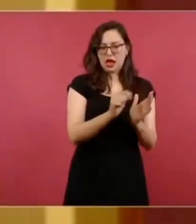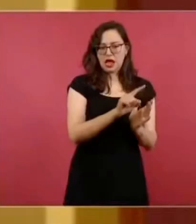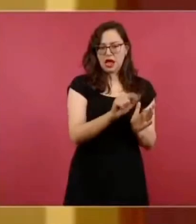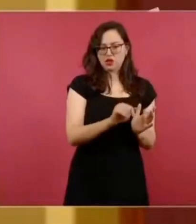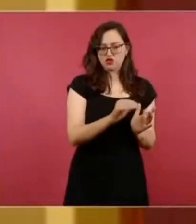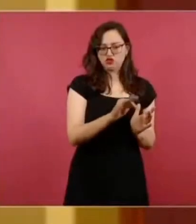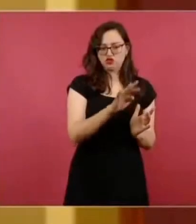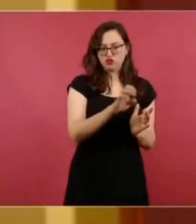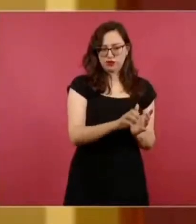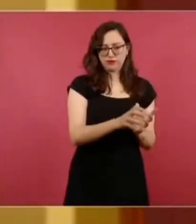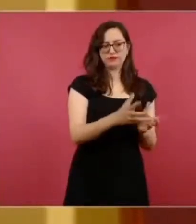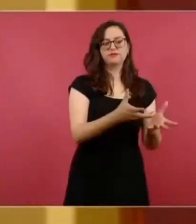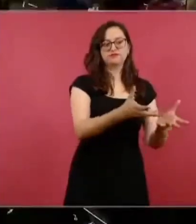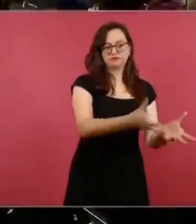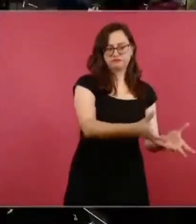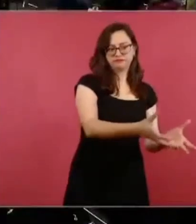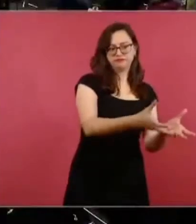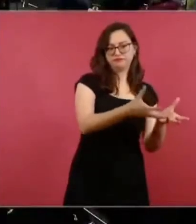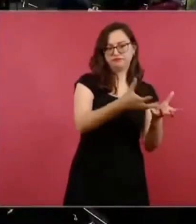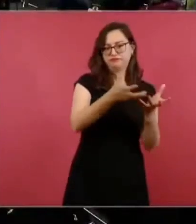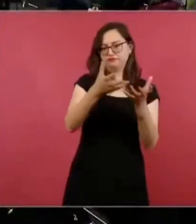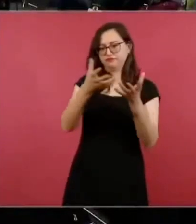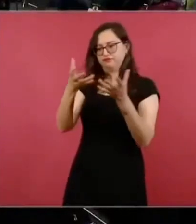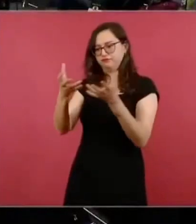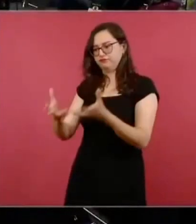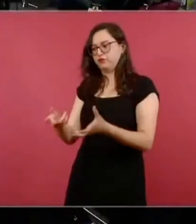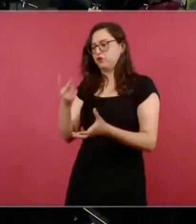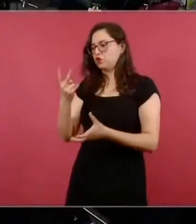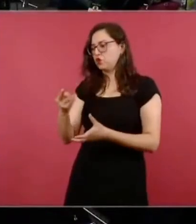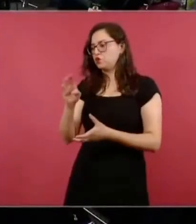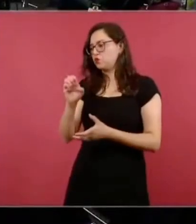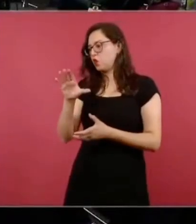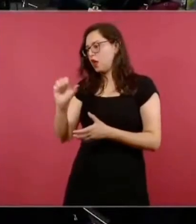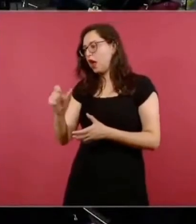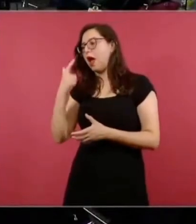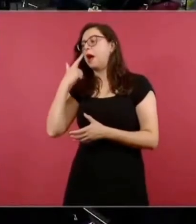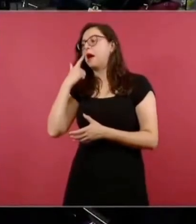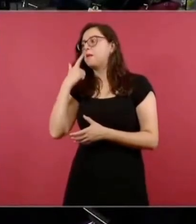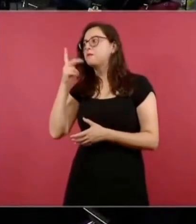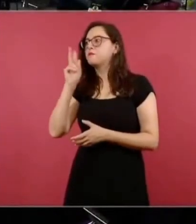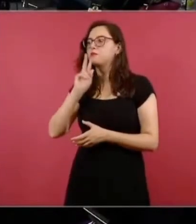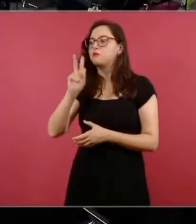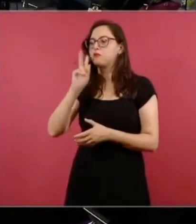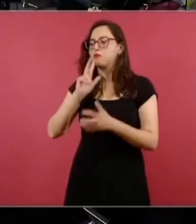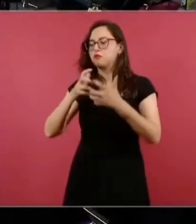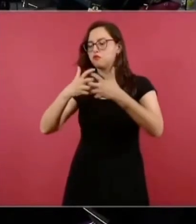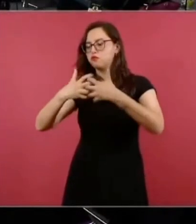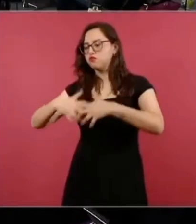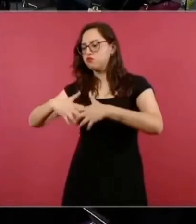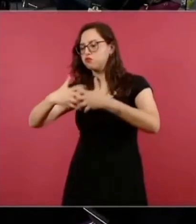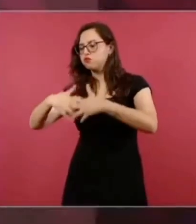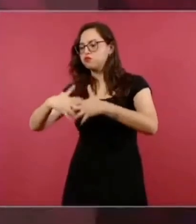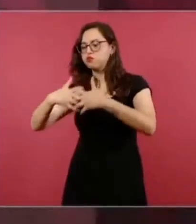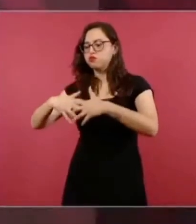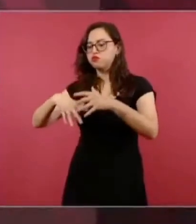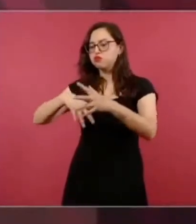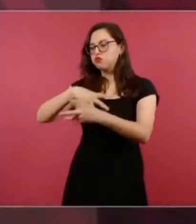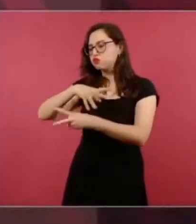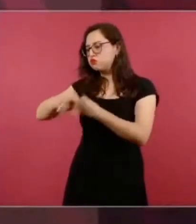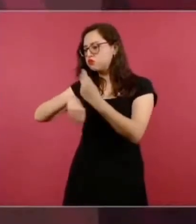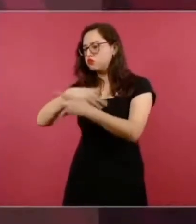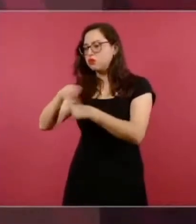Madero. Lo vamos a traer a Dos Bocas y para convertirlo en diésel ultra bajo